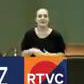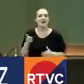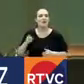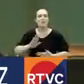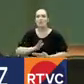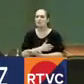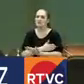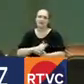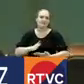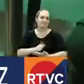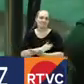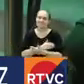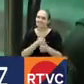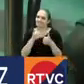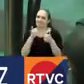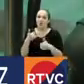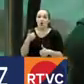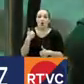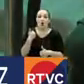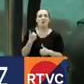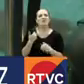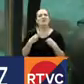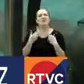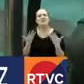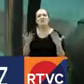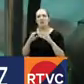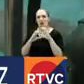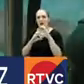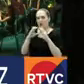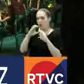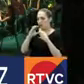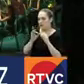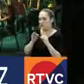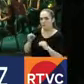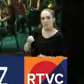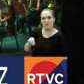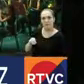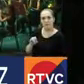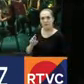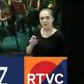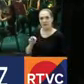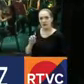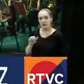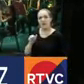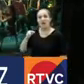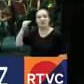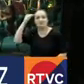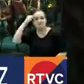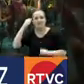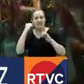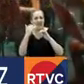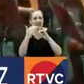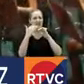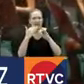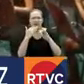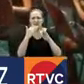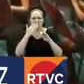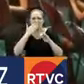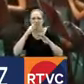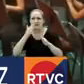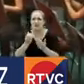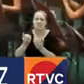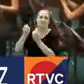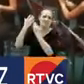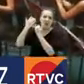una salida para estos jóvenes de Miranda, Cauca, que con mucho esfuerzo han entendido que la guerra solo es un capítulo de la historia que no quieren